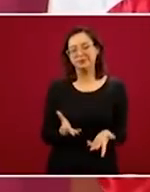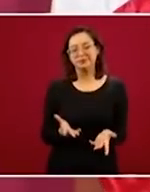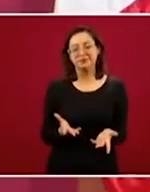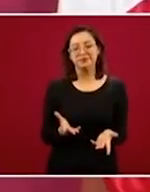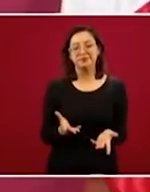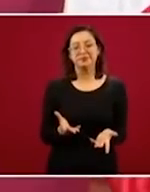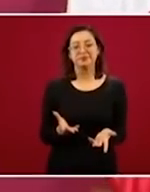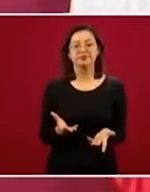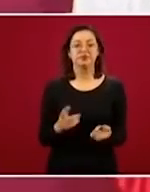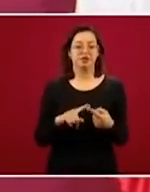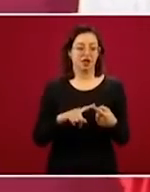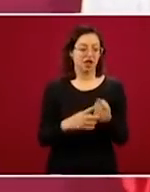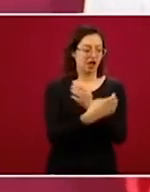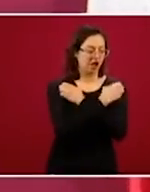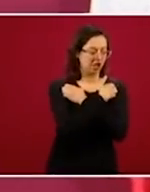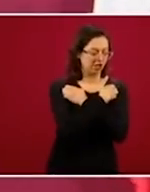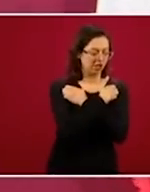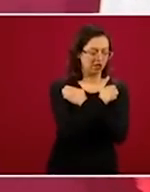en educación